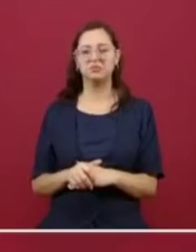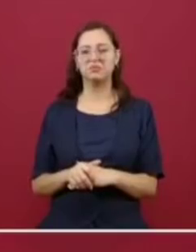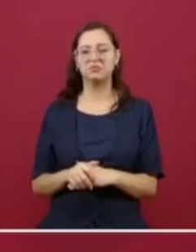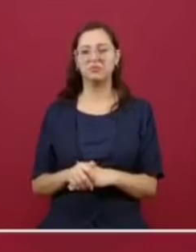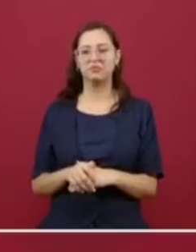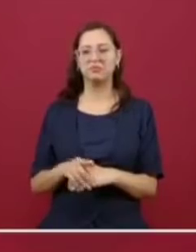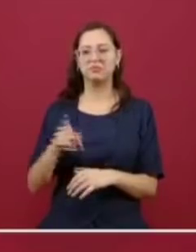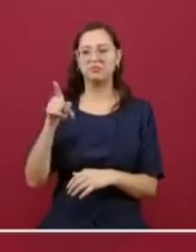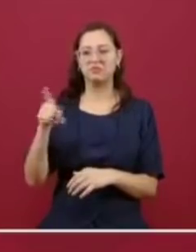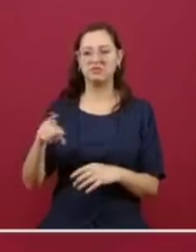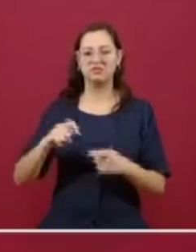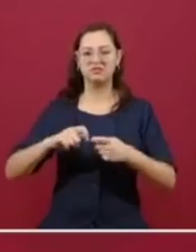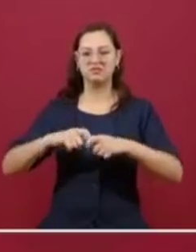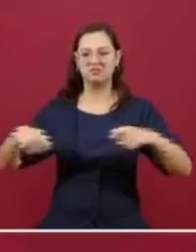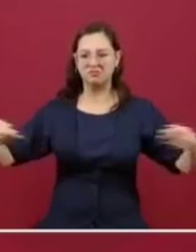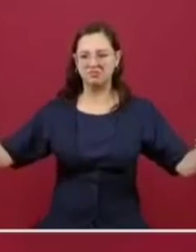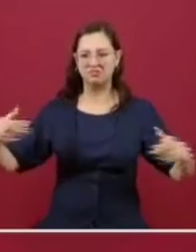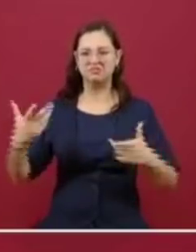cuerdas,